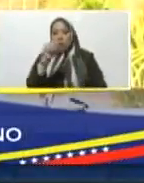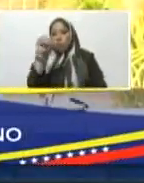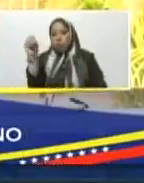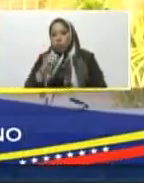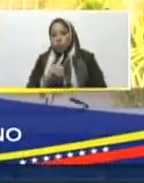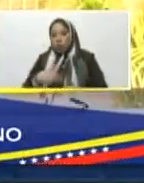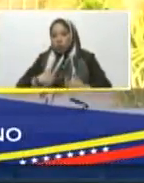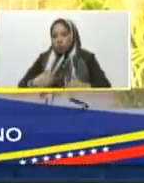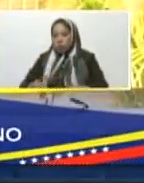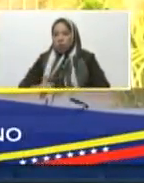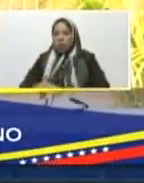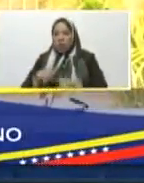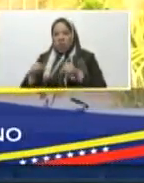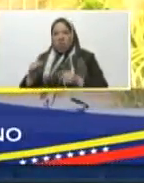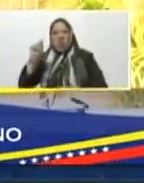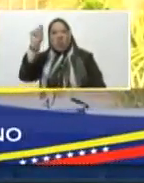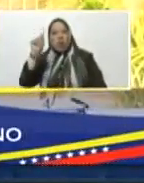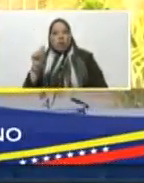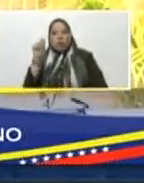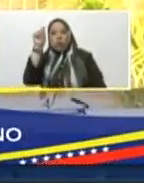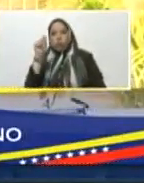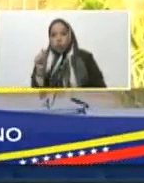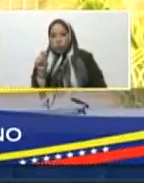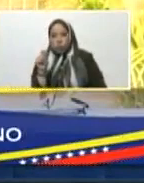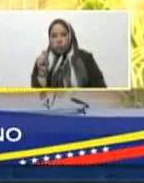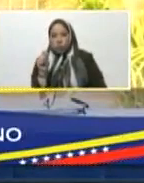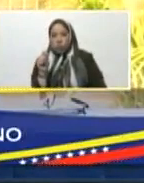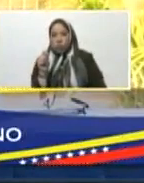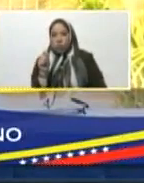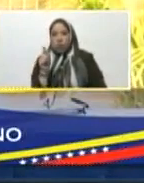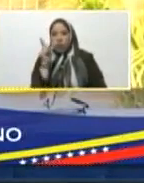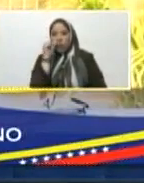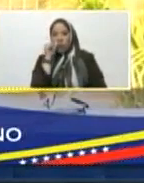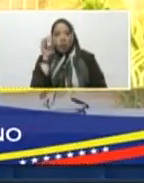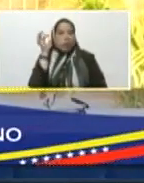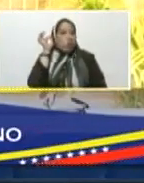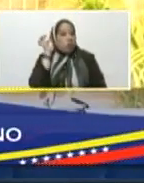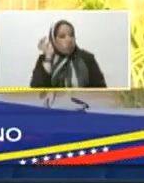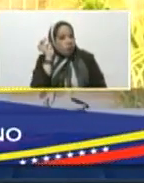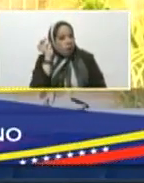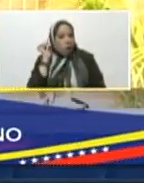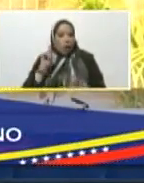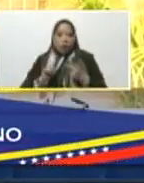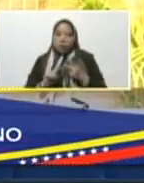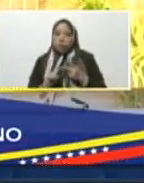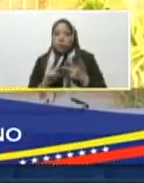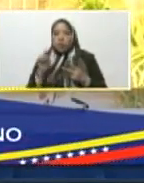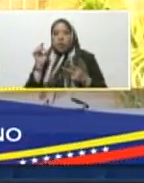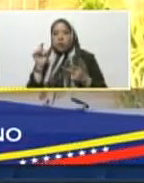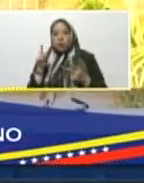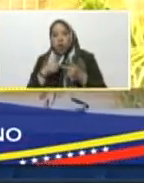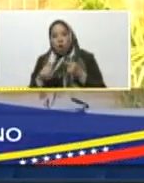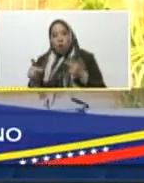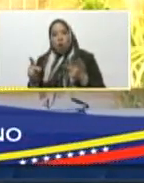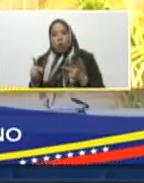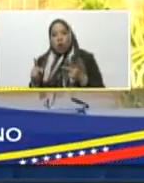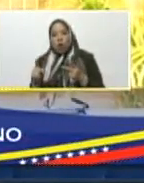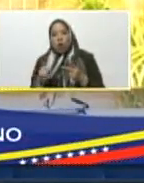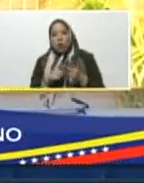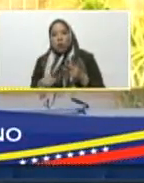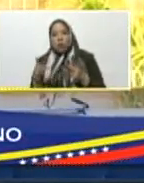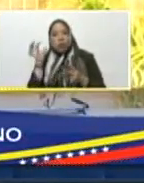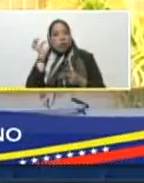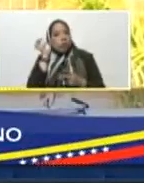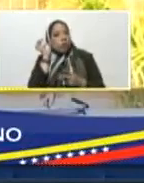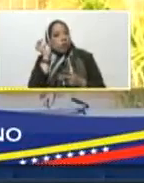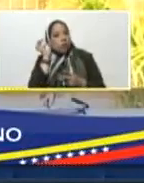También tenemos a varias diputadas, a las diputadas Belkis Gamboa, Blanca Rodríguez,